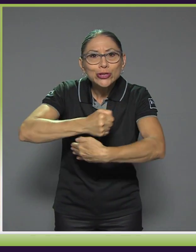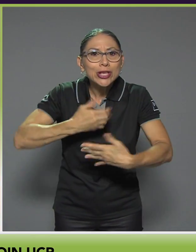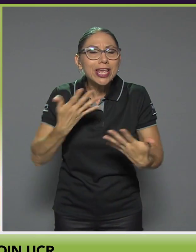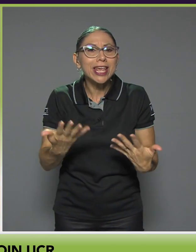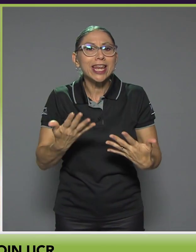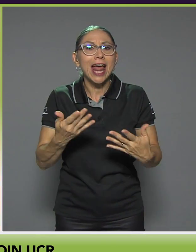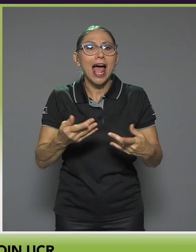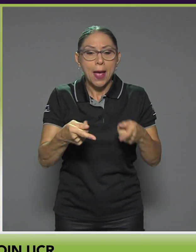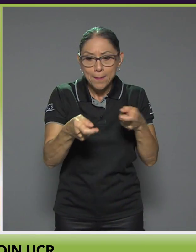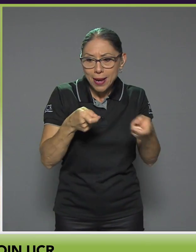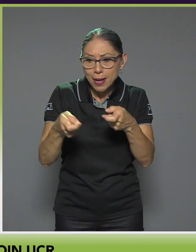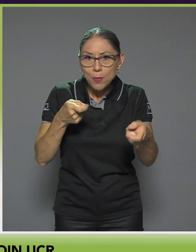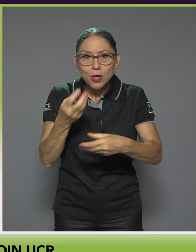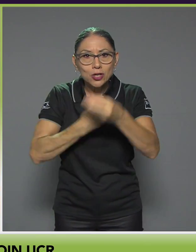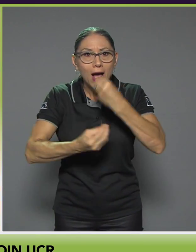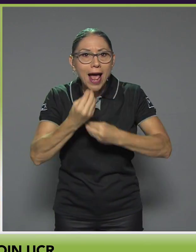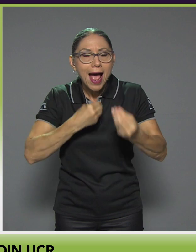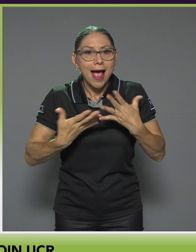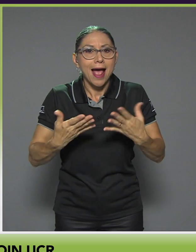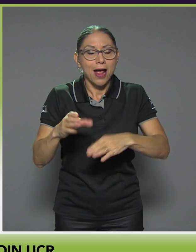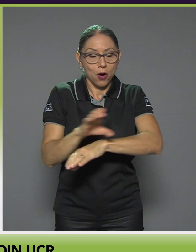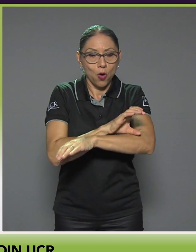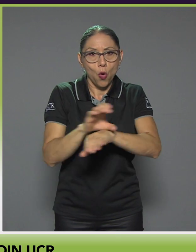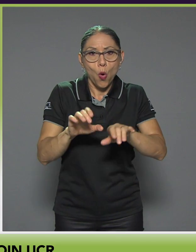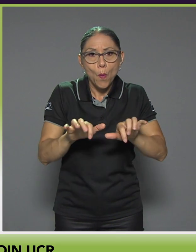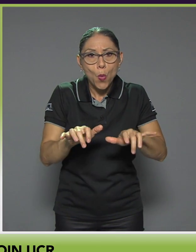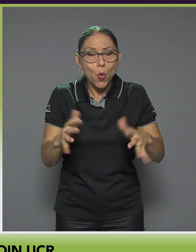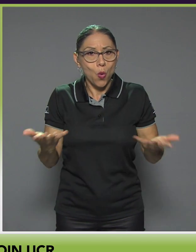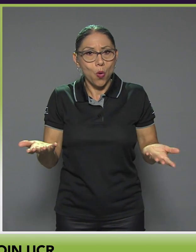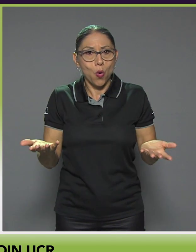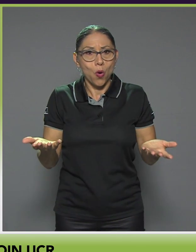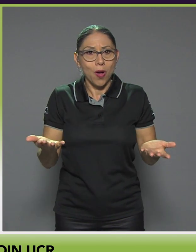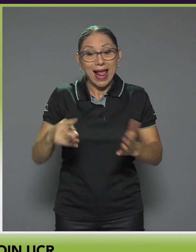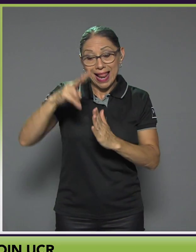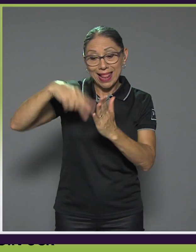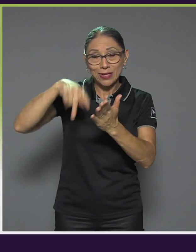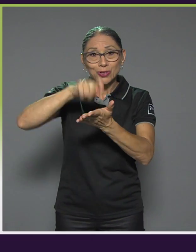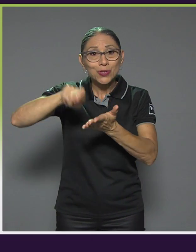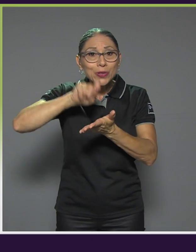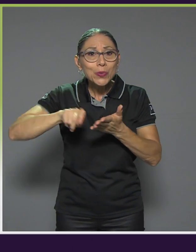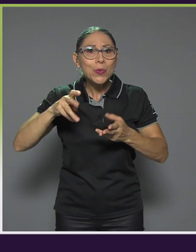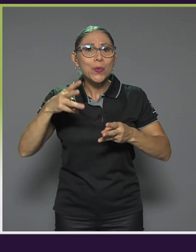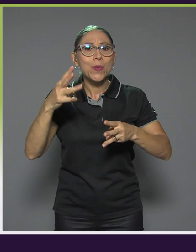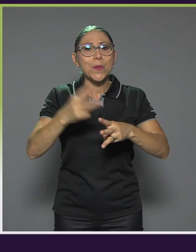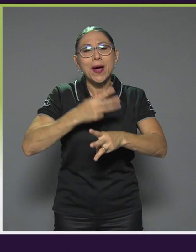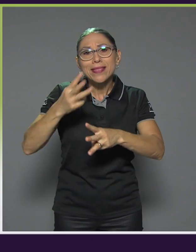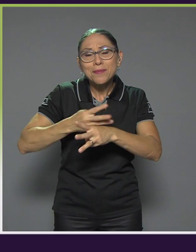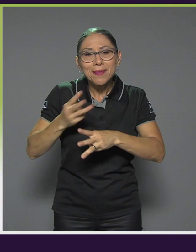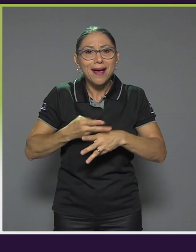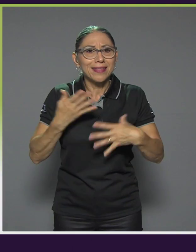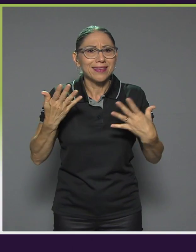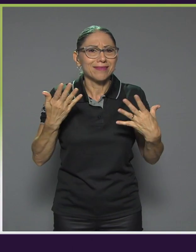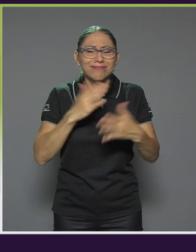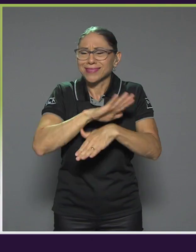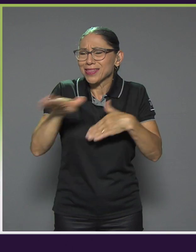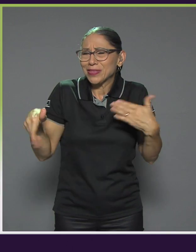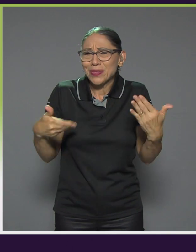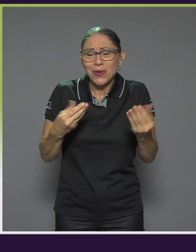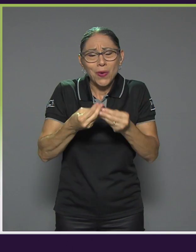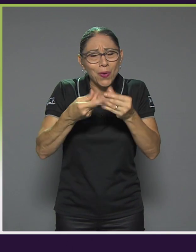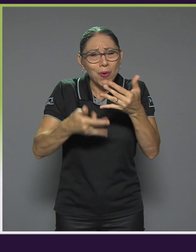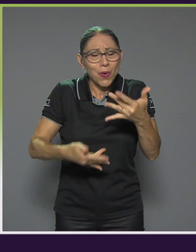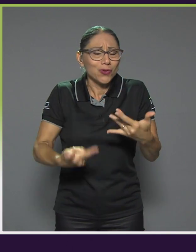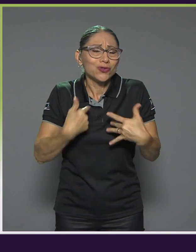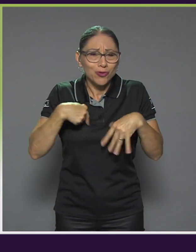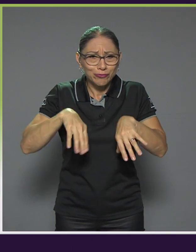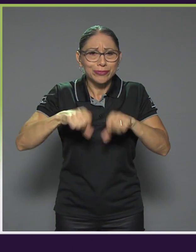alimentos computación lectoescritura matemáticas de todos ellos